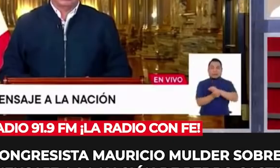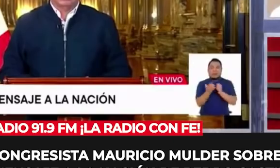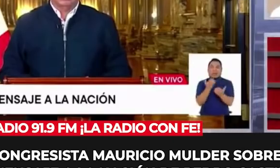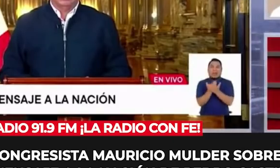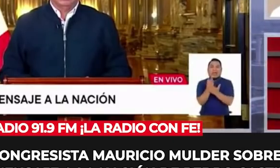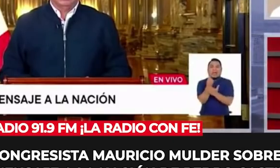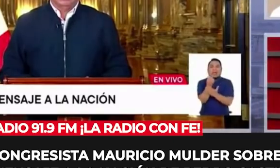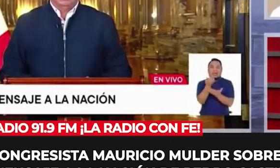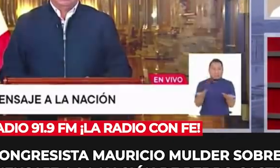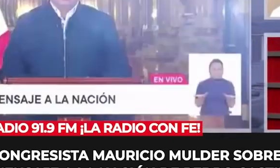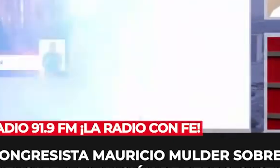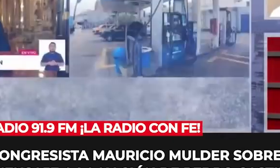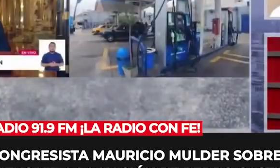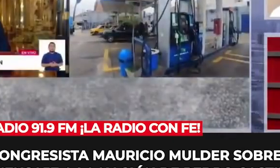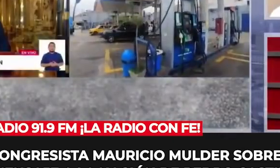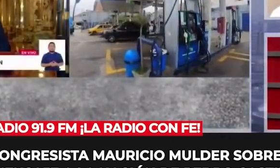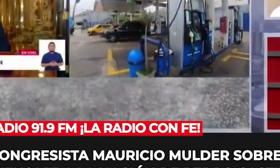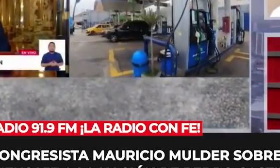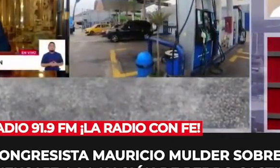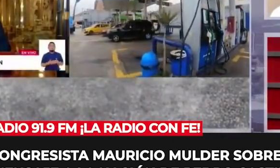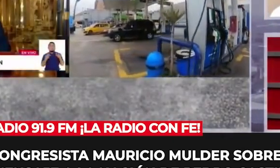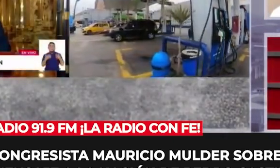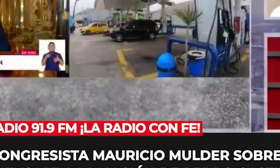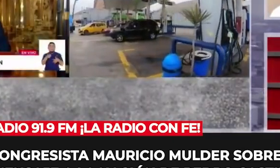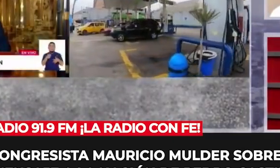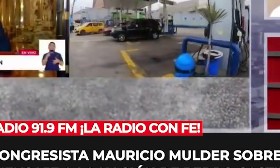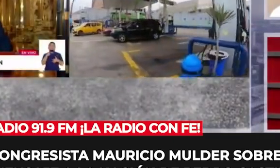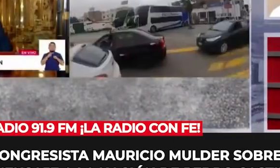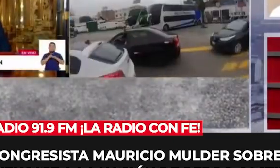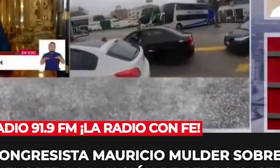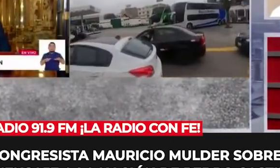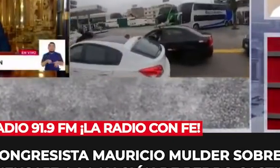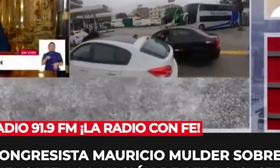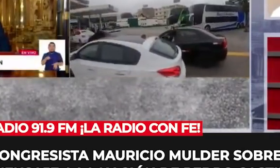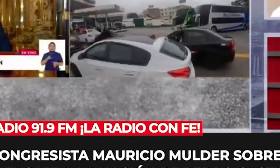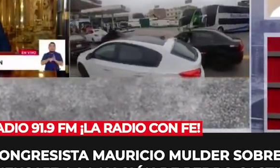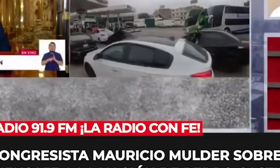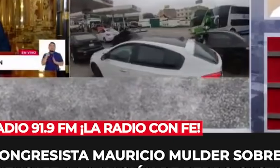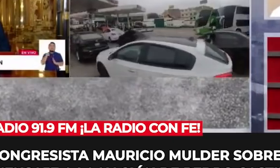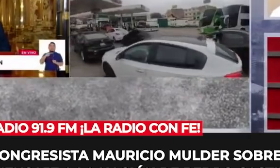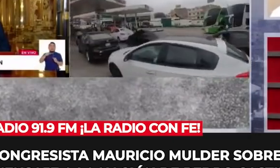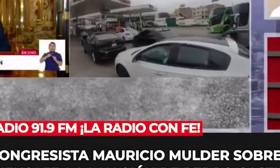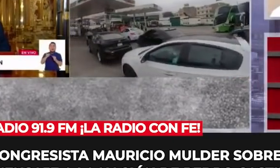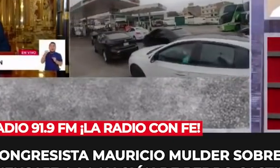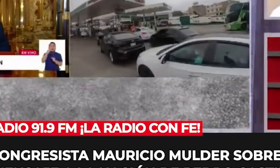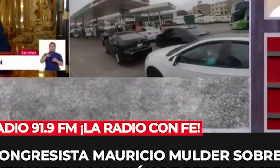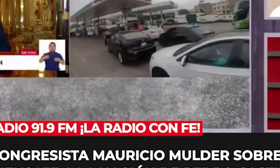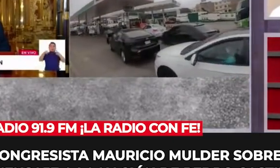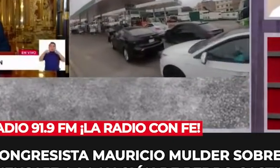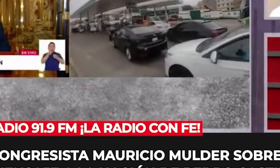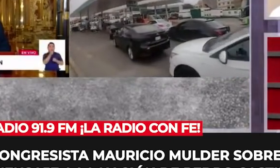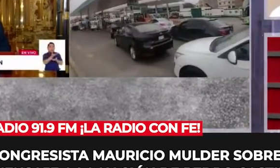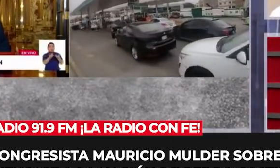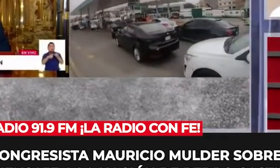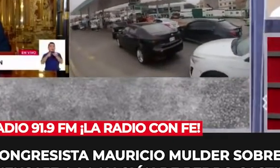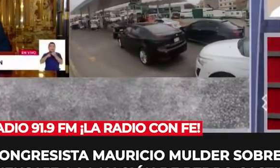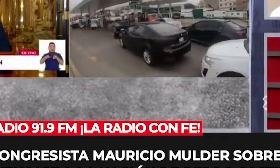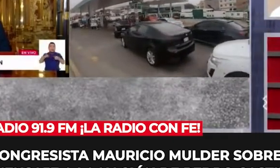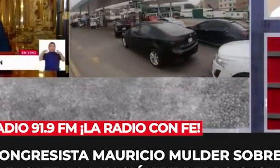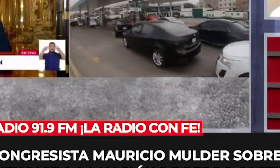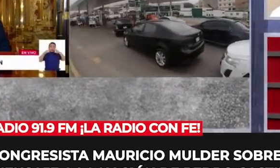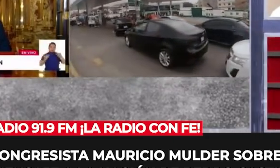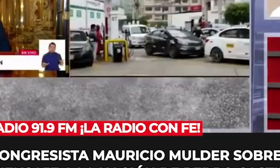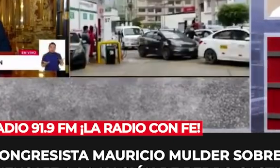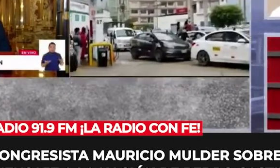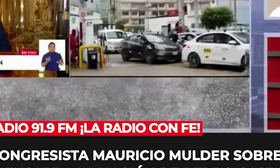porque el Estado no tiene capacidad de inversión que sí tendrían que hacer los particulares, salvo que alguna